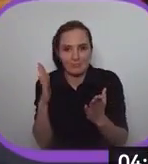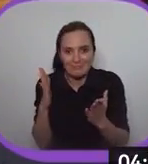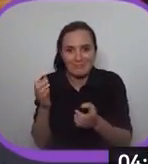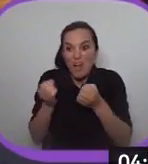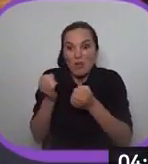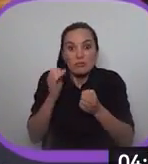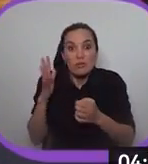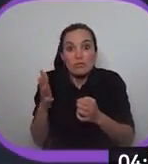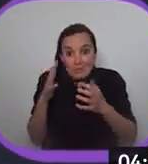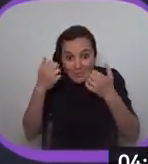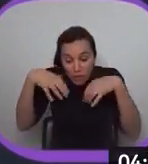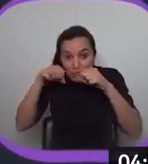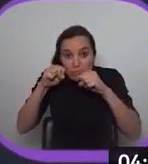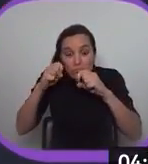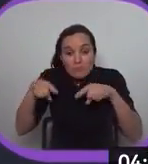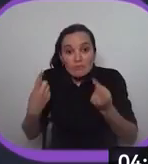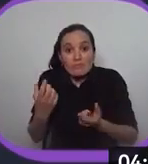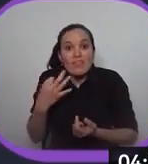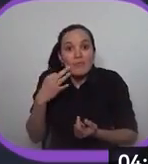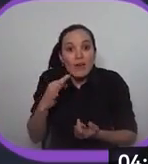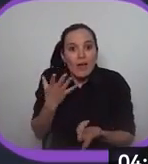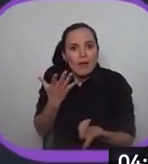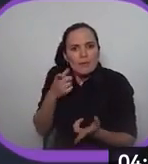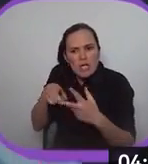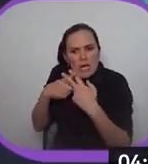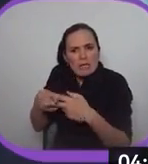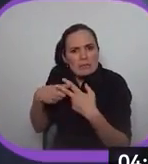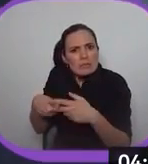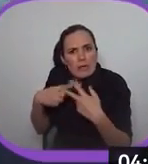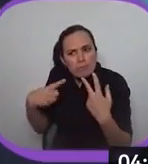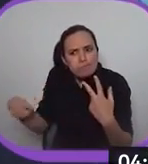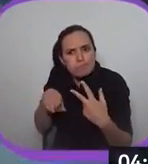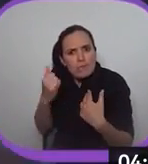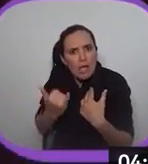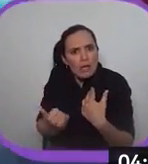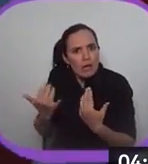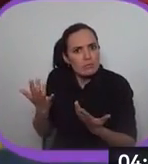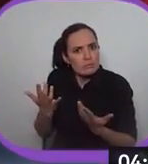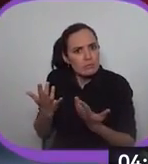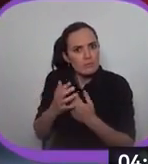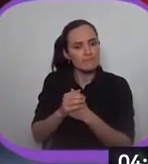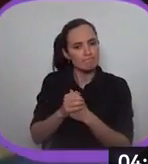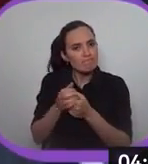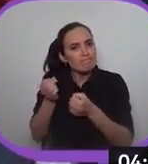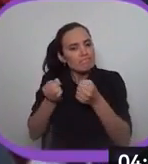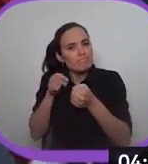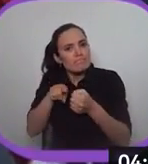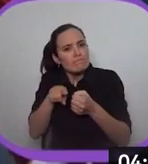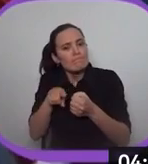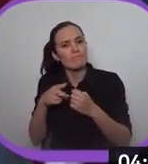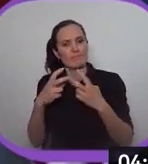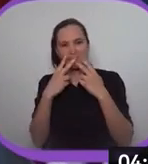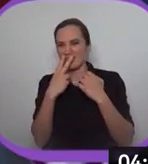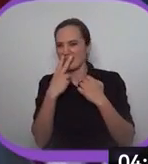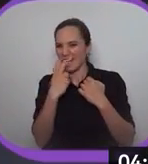que recuperar el Moby. Su tecnología podría equipar al enemigo de una enorme ventaja estratégica. El Moby es